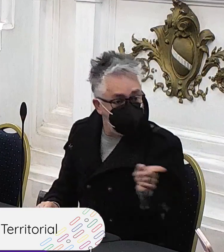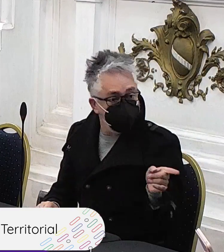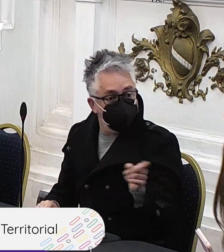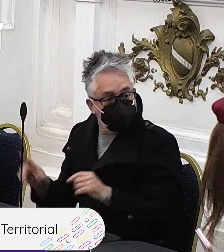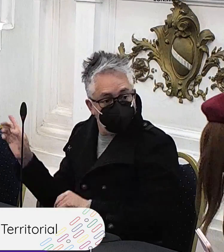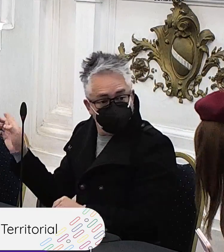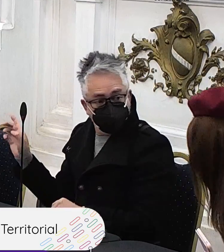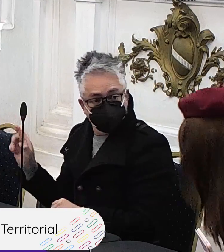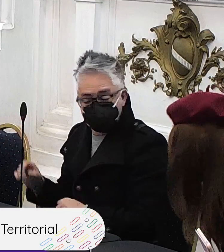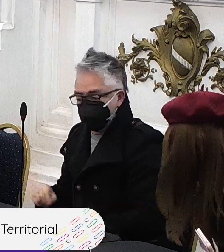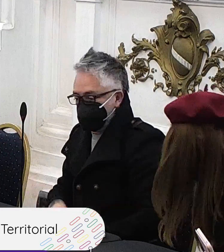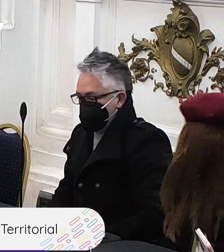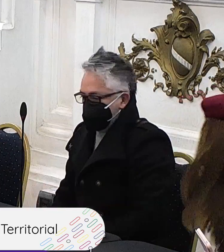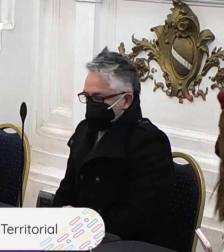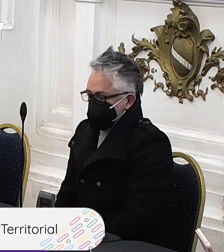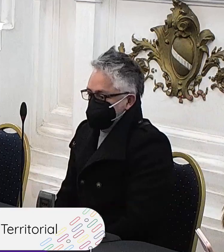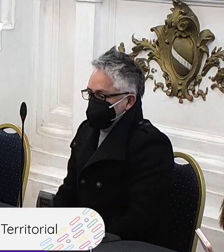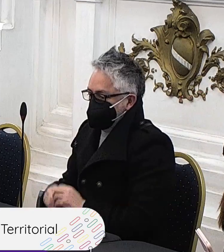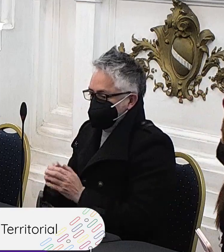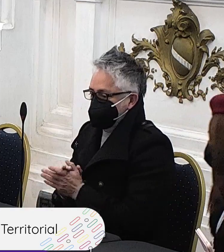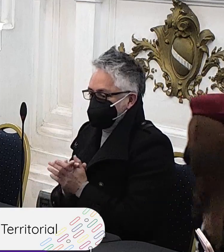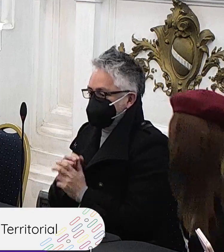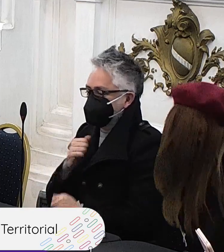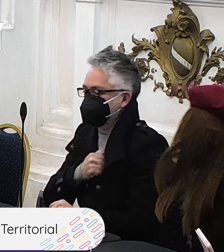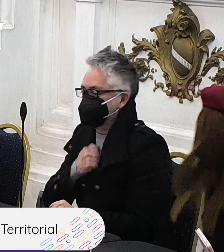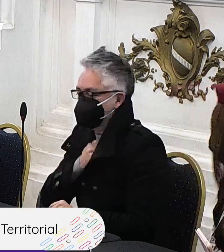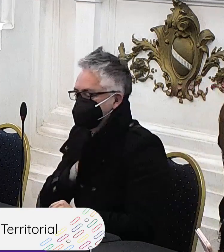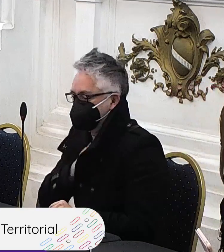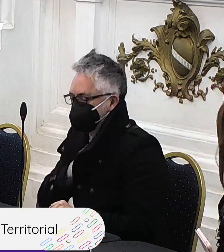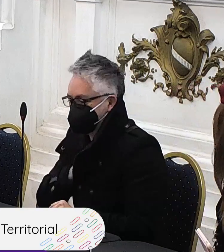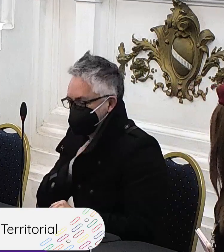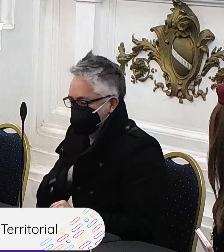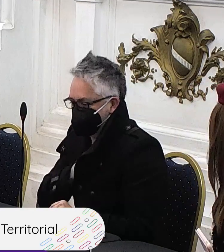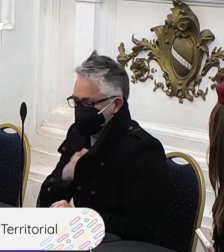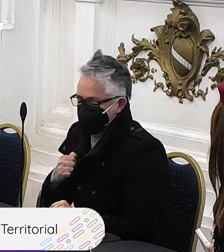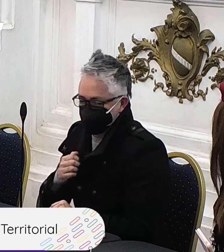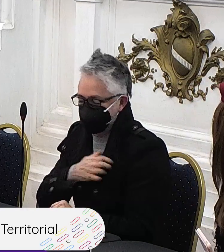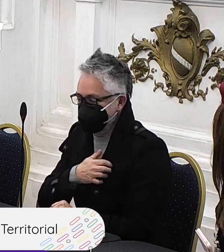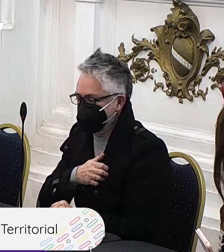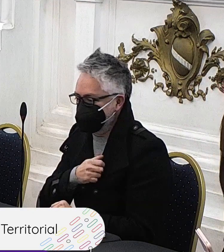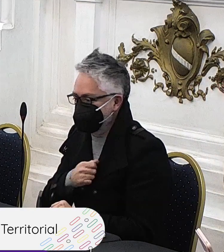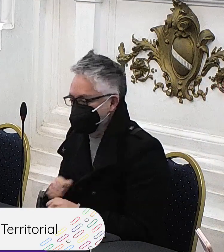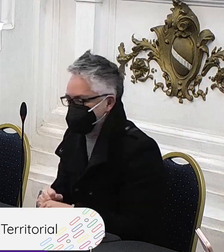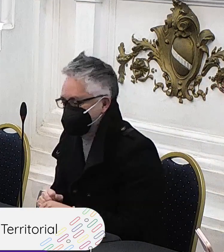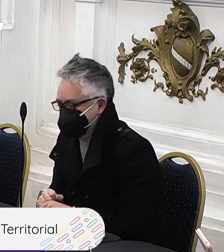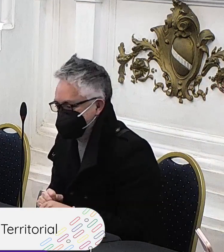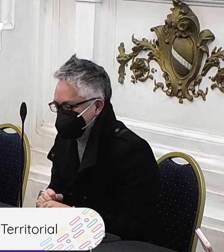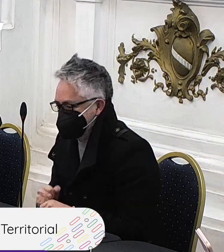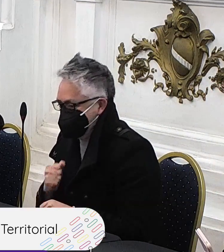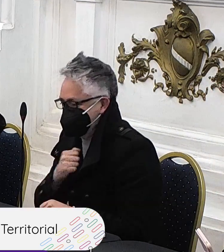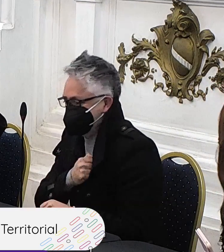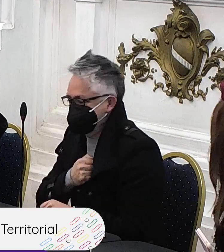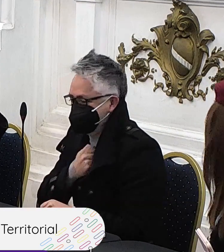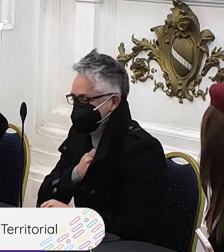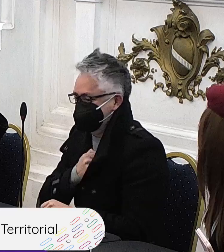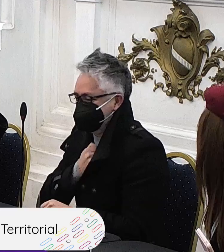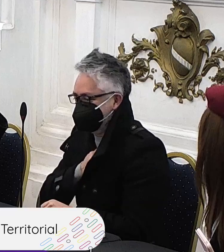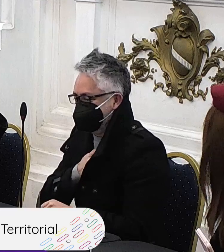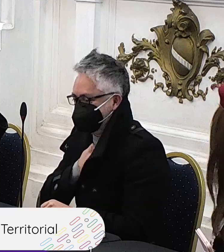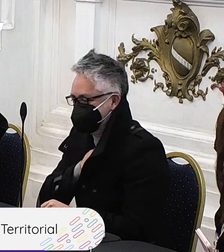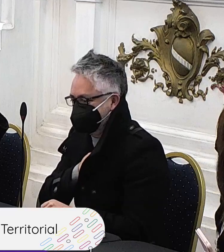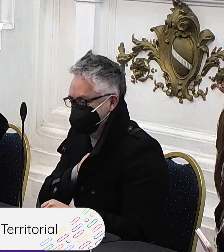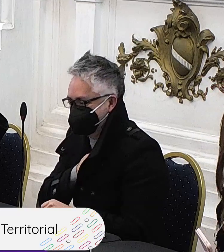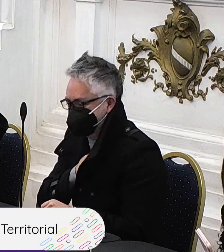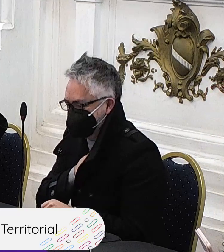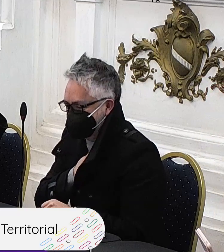Estaríamos entonces muy agradecidos de la presentación. Nos dejan con una tarea que ya sabíamos desde antes, pero